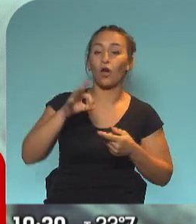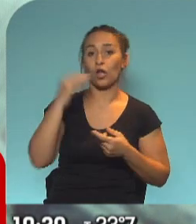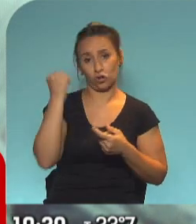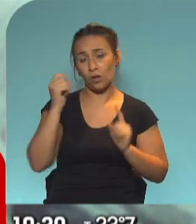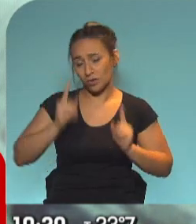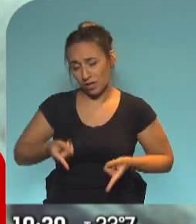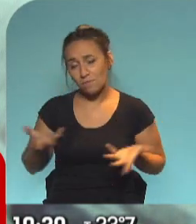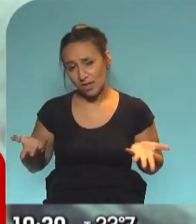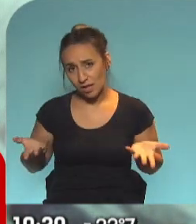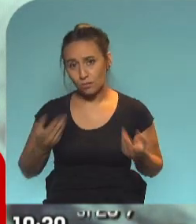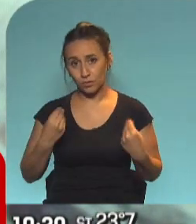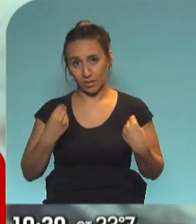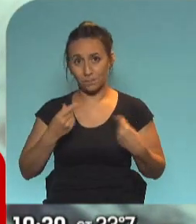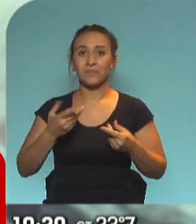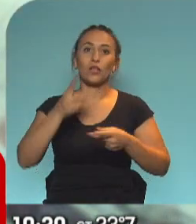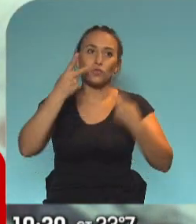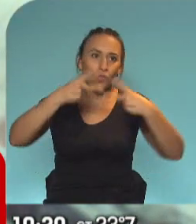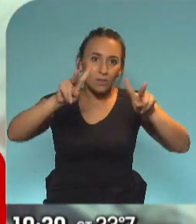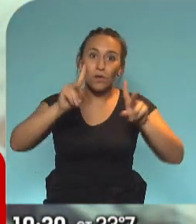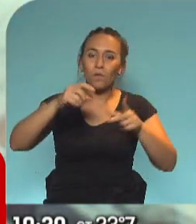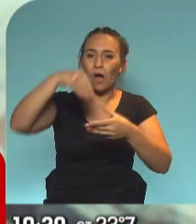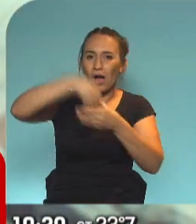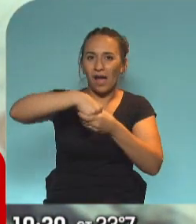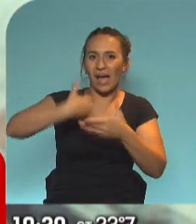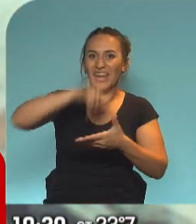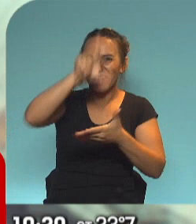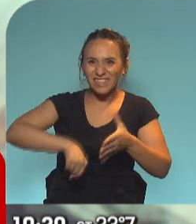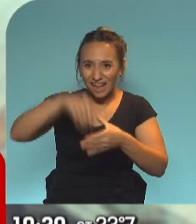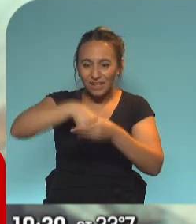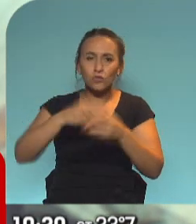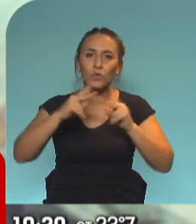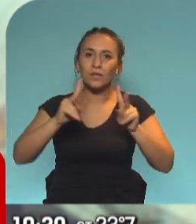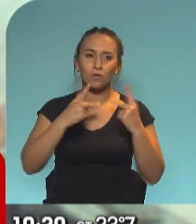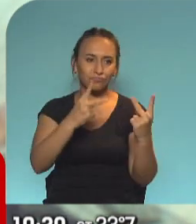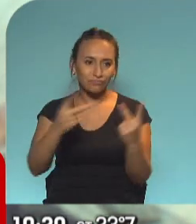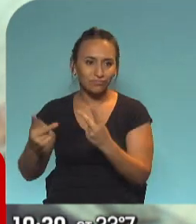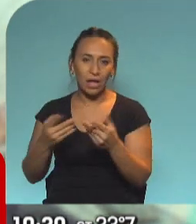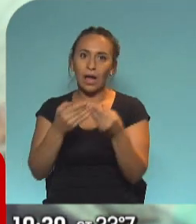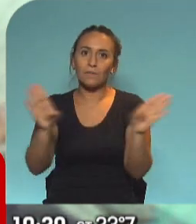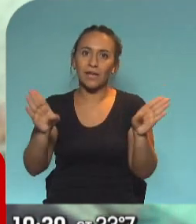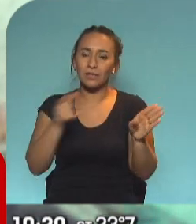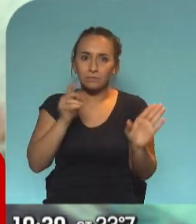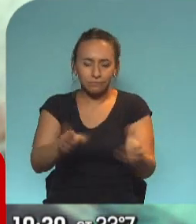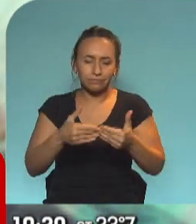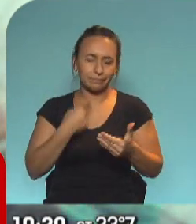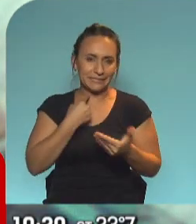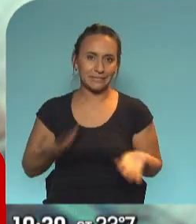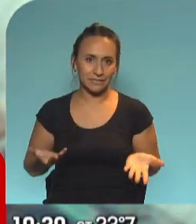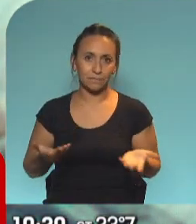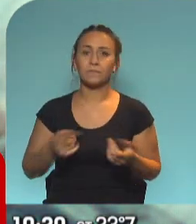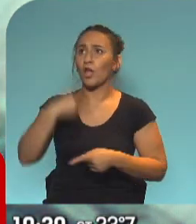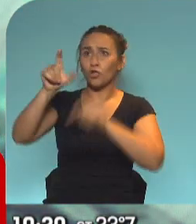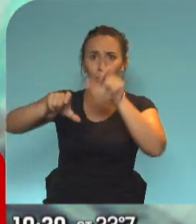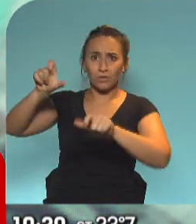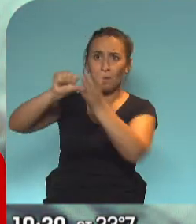el turismo, ya no solamente para los argentinos dentro de Argentina, sino para la necesaria llegada de gente de otro país.